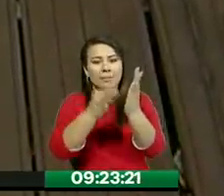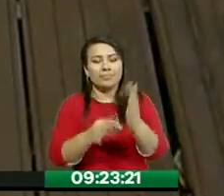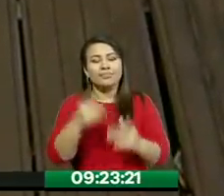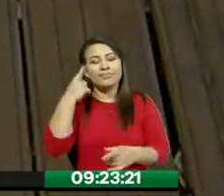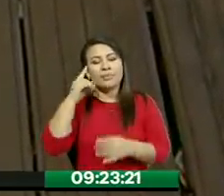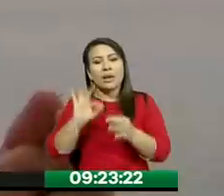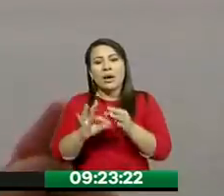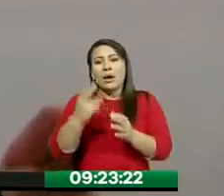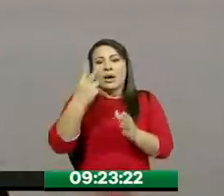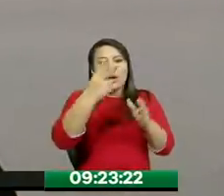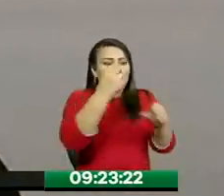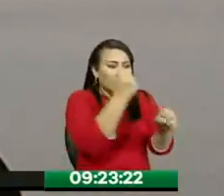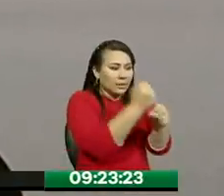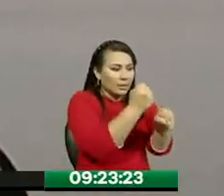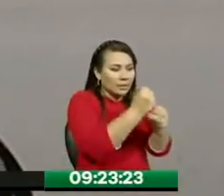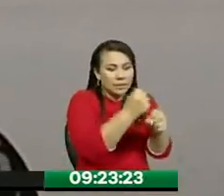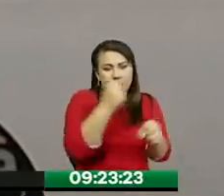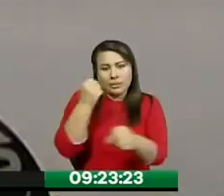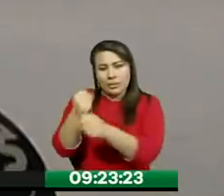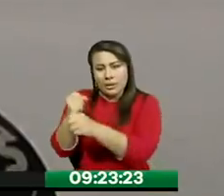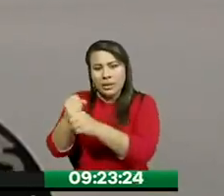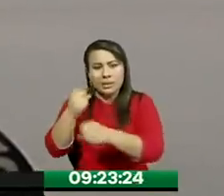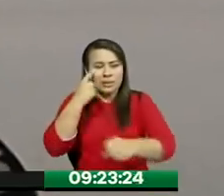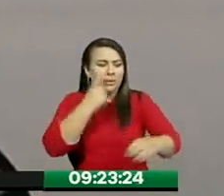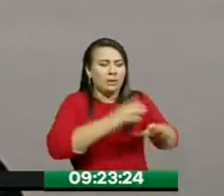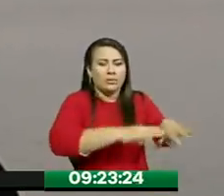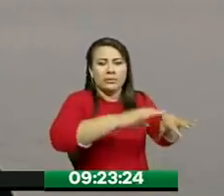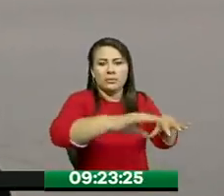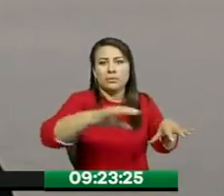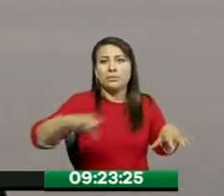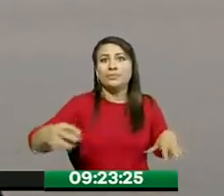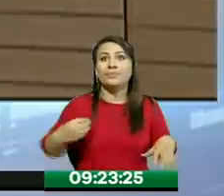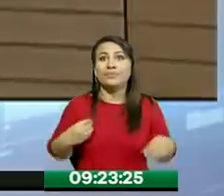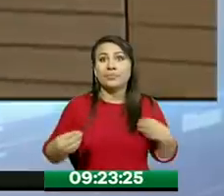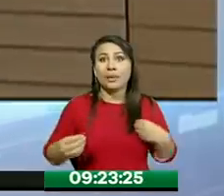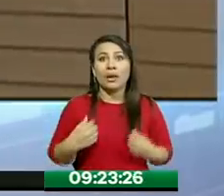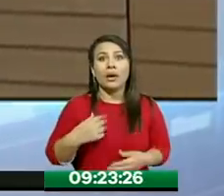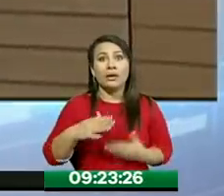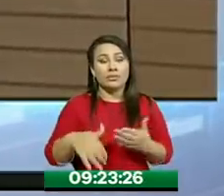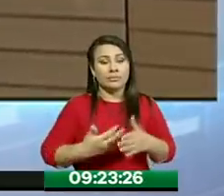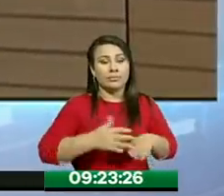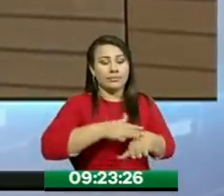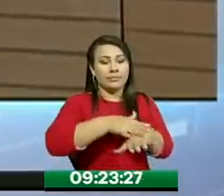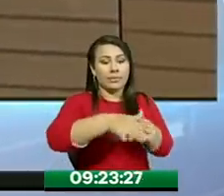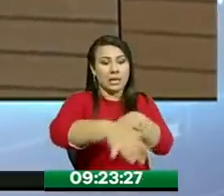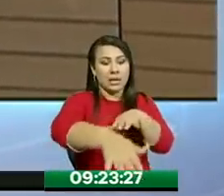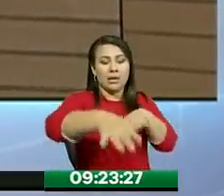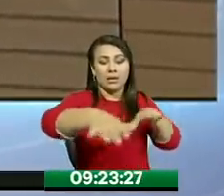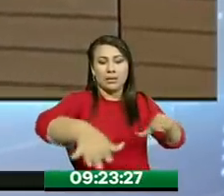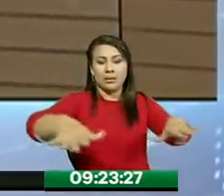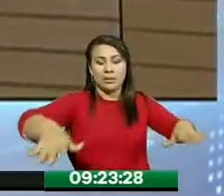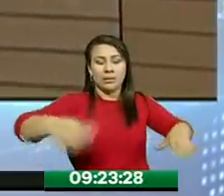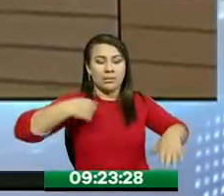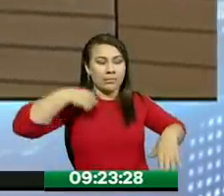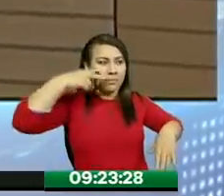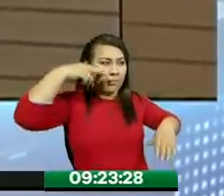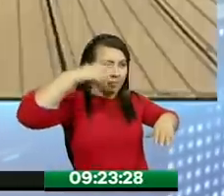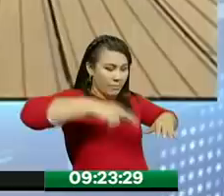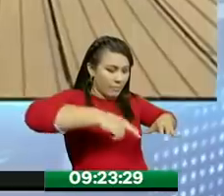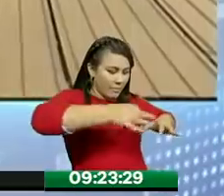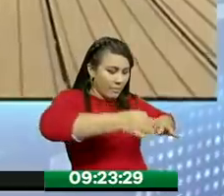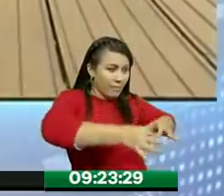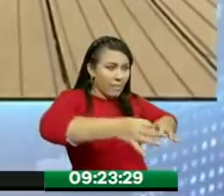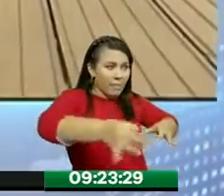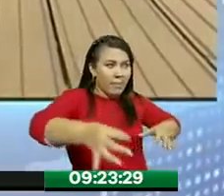para el microexpendio. Son aproximadamente 3.5 toneladas que hemos incautado en el presente periodo